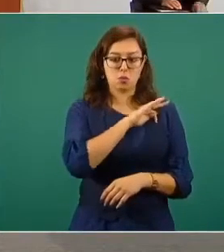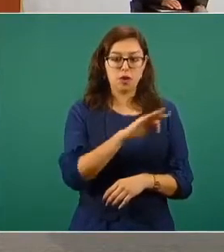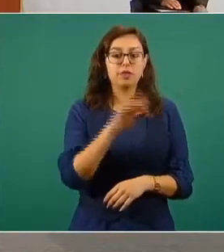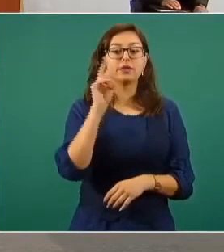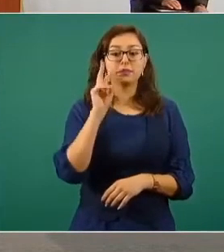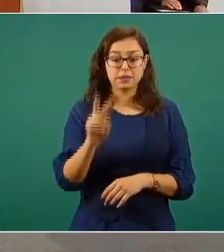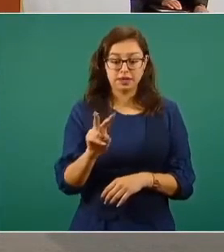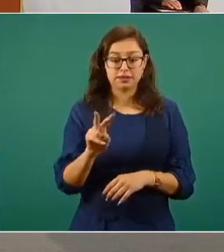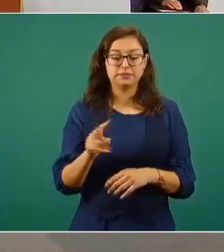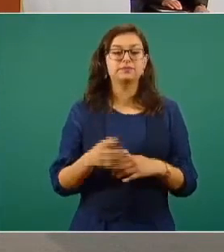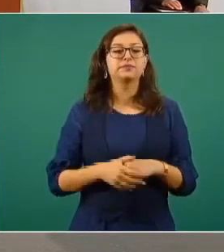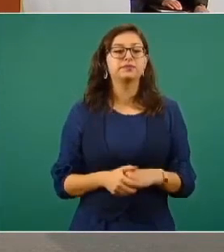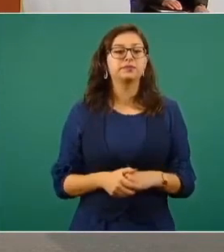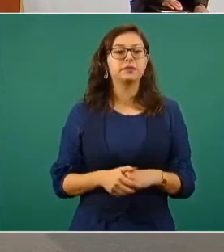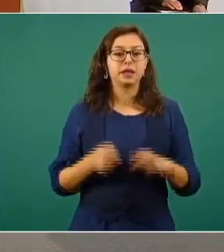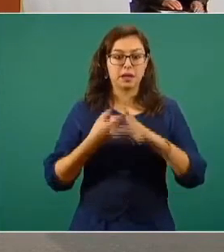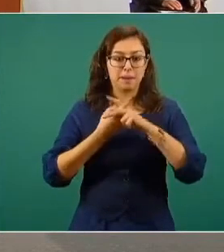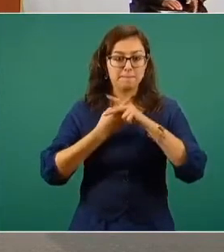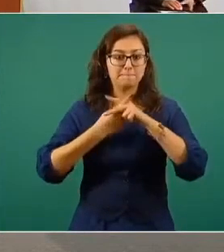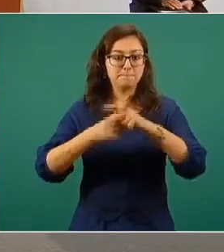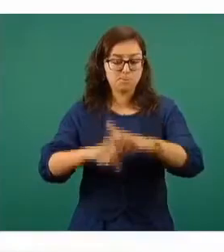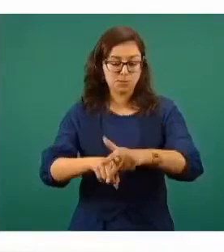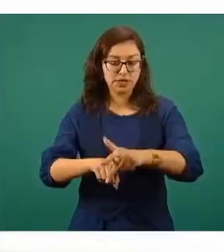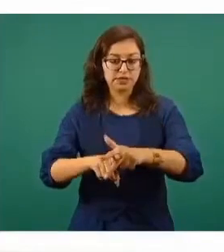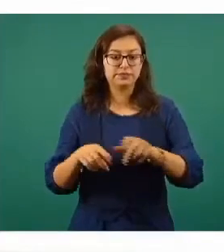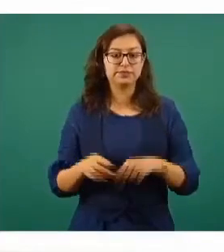arrancó el operativo. Se dispusieron